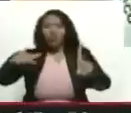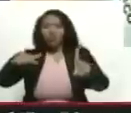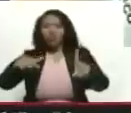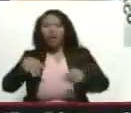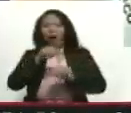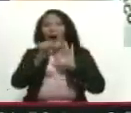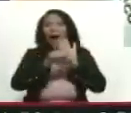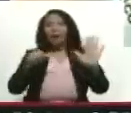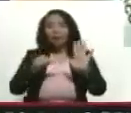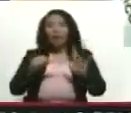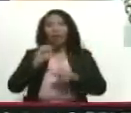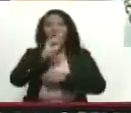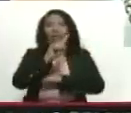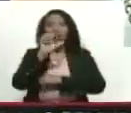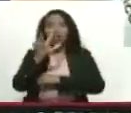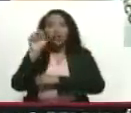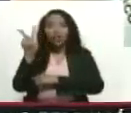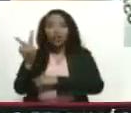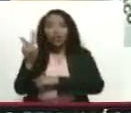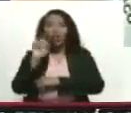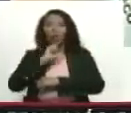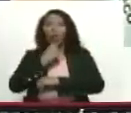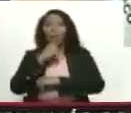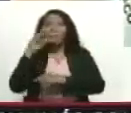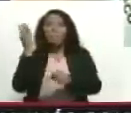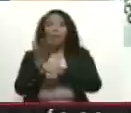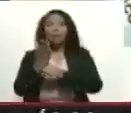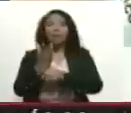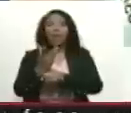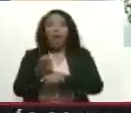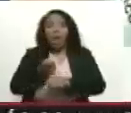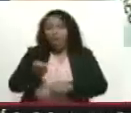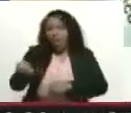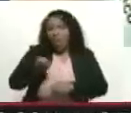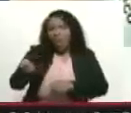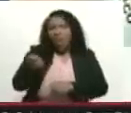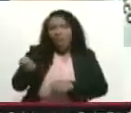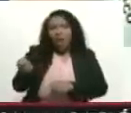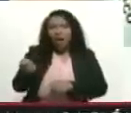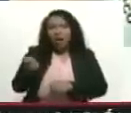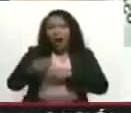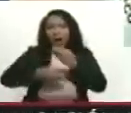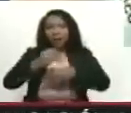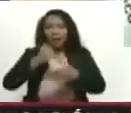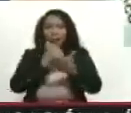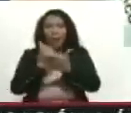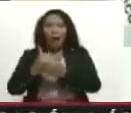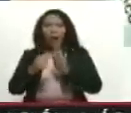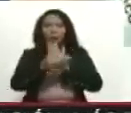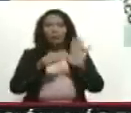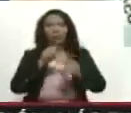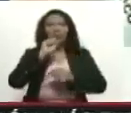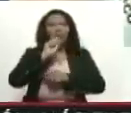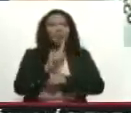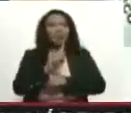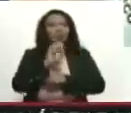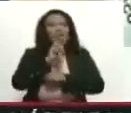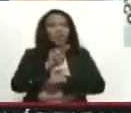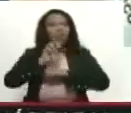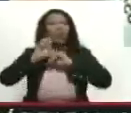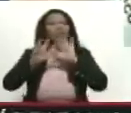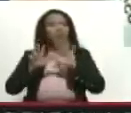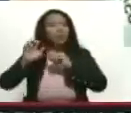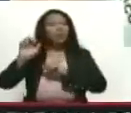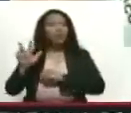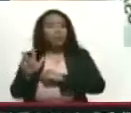132 del Código Penal, instigación a delinquir, artículo 283 del Código Penal,